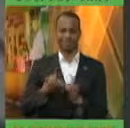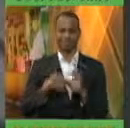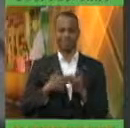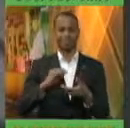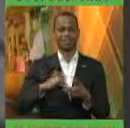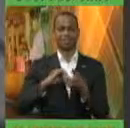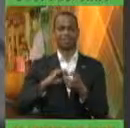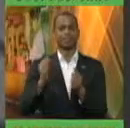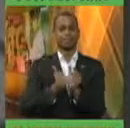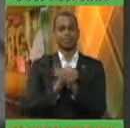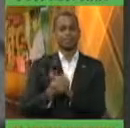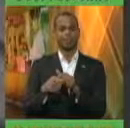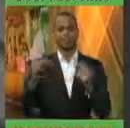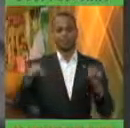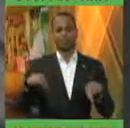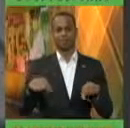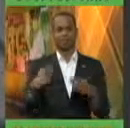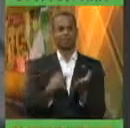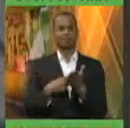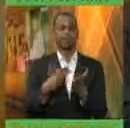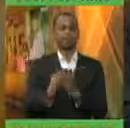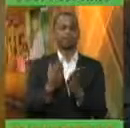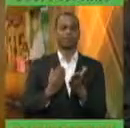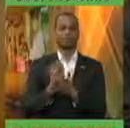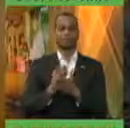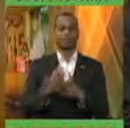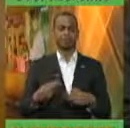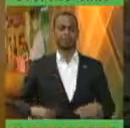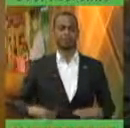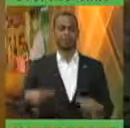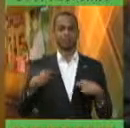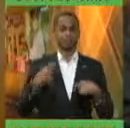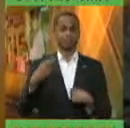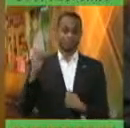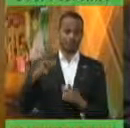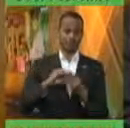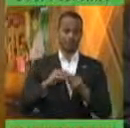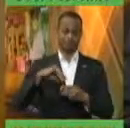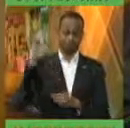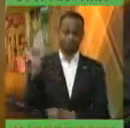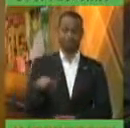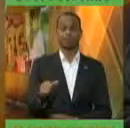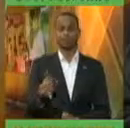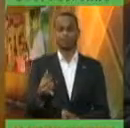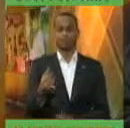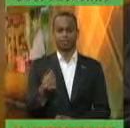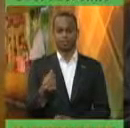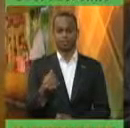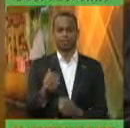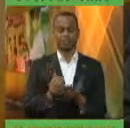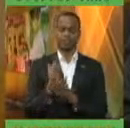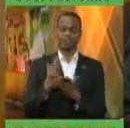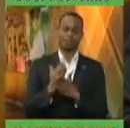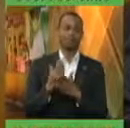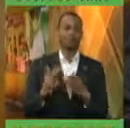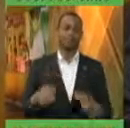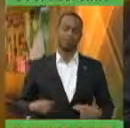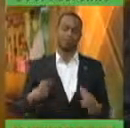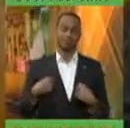que ha estado con nosotros aquí hablando de derechos humanos cuando hablamos de estos temas estamos hablando de esas leyes de derechos